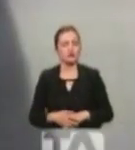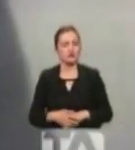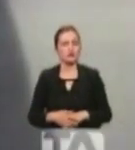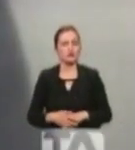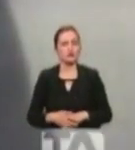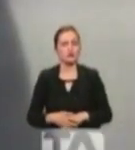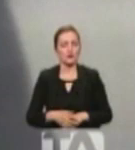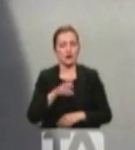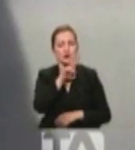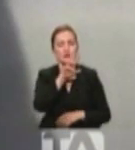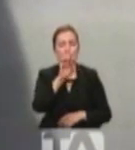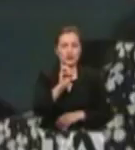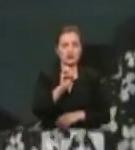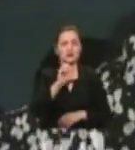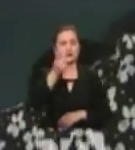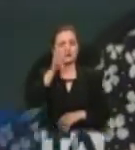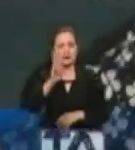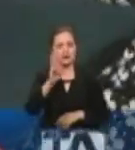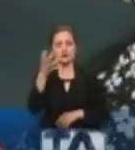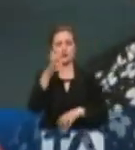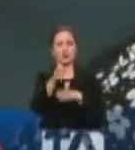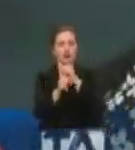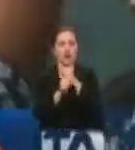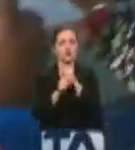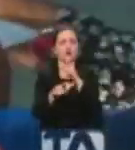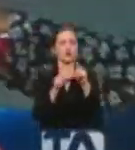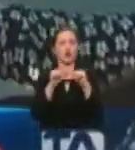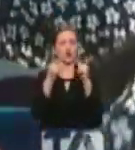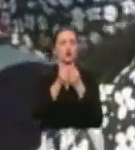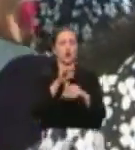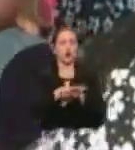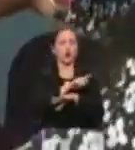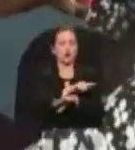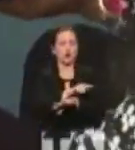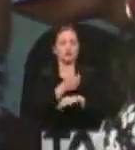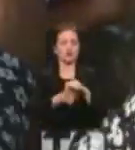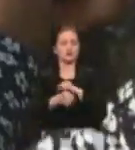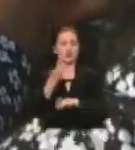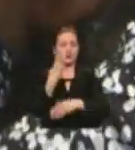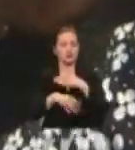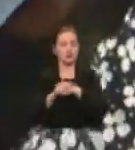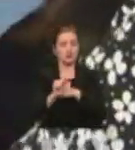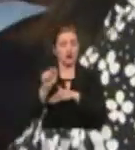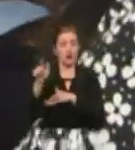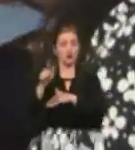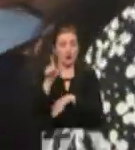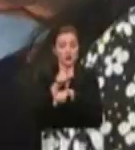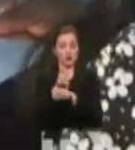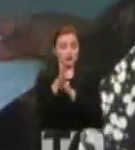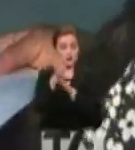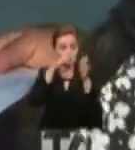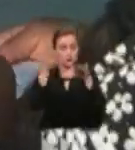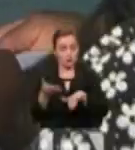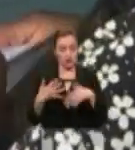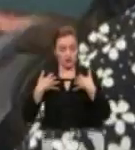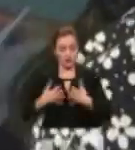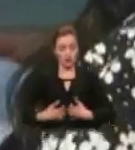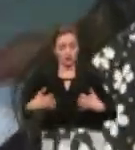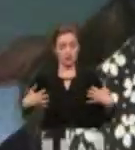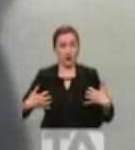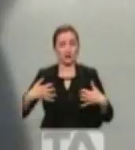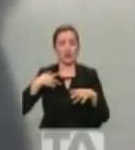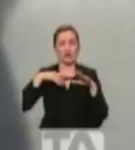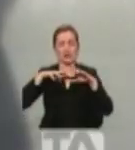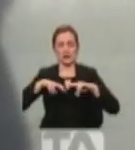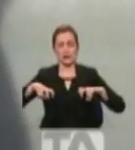20, 16 y 15 años. Dice que en el protocolo de la autopsia, el resultado salió positivo de una brutal